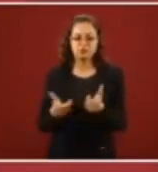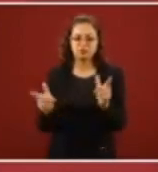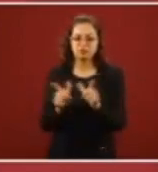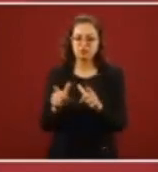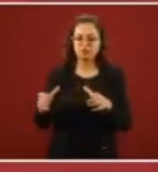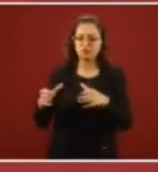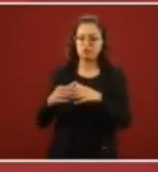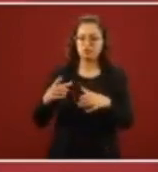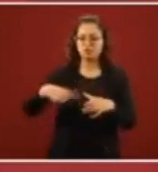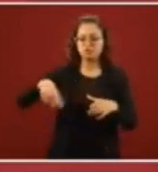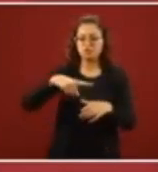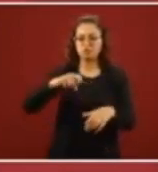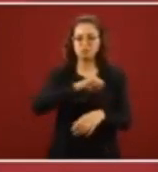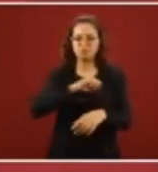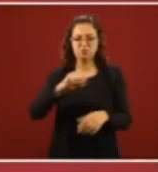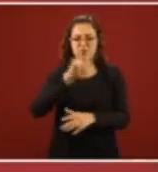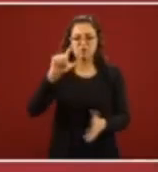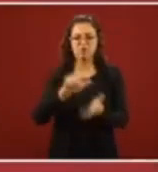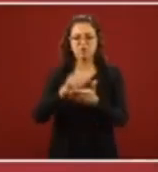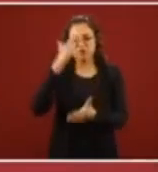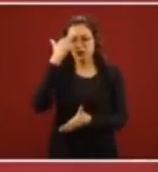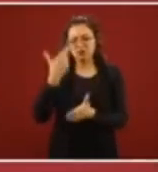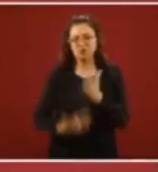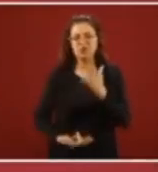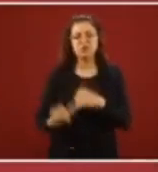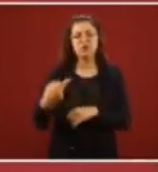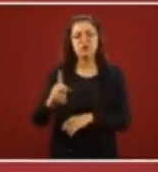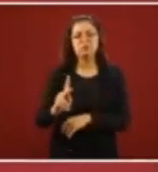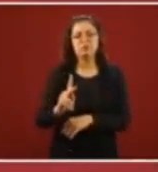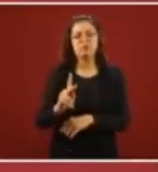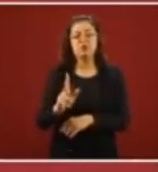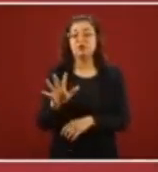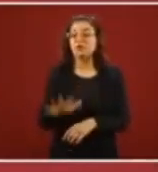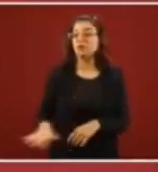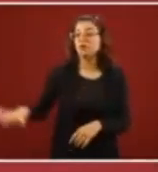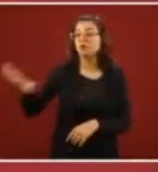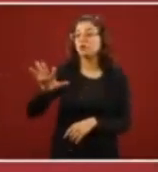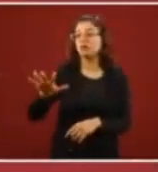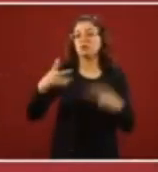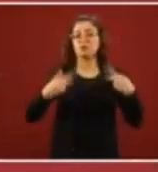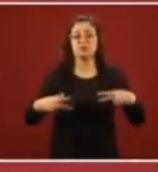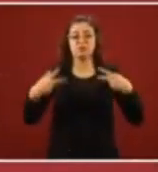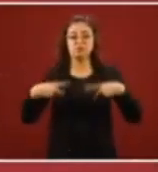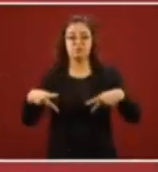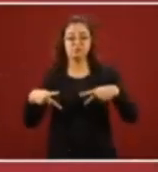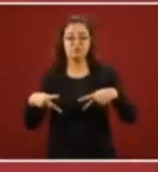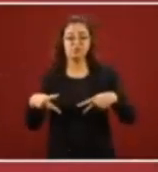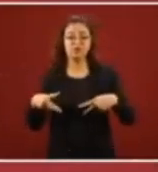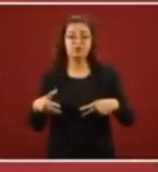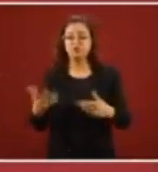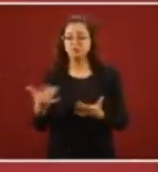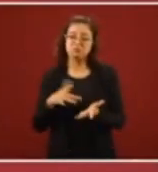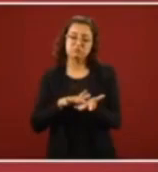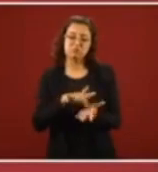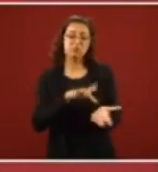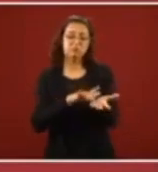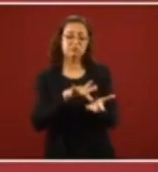delincuentes, pero con una base social de apoyo.